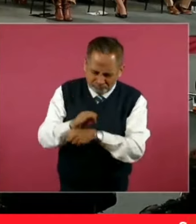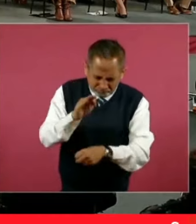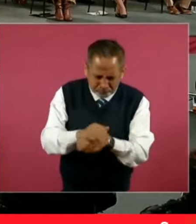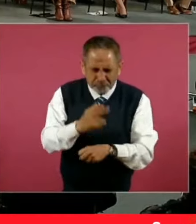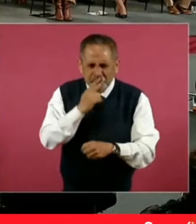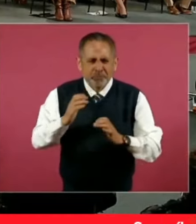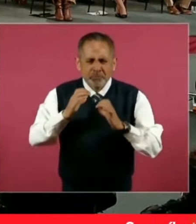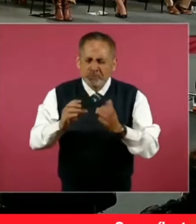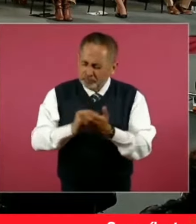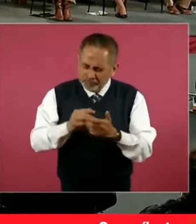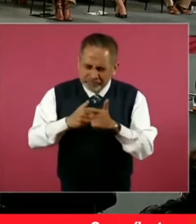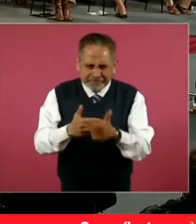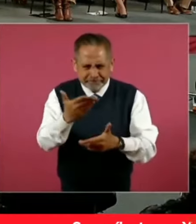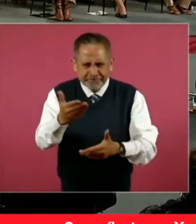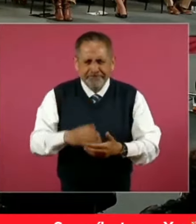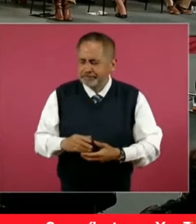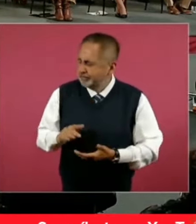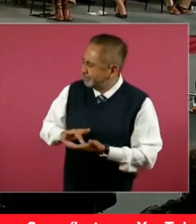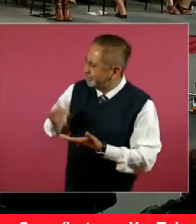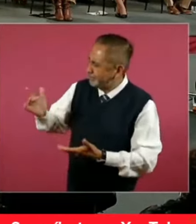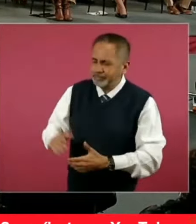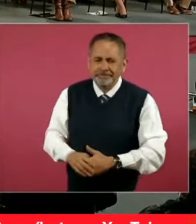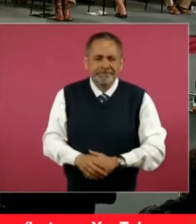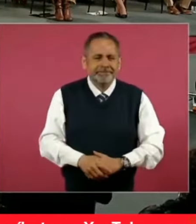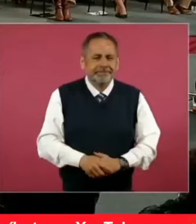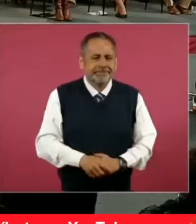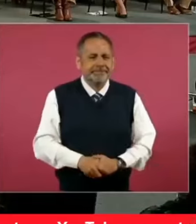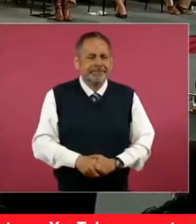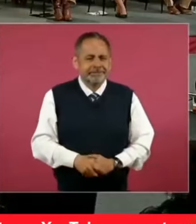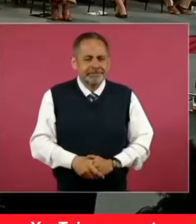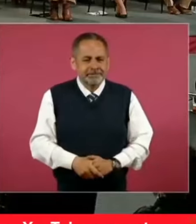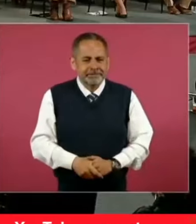cuidar. Gracias.